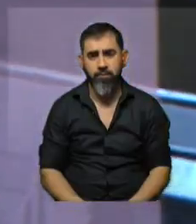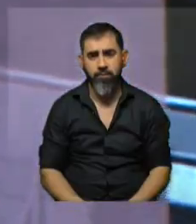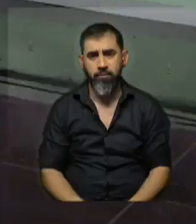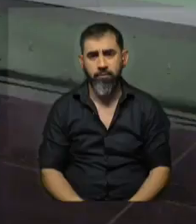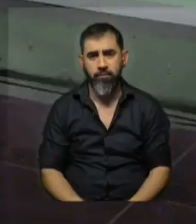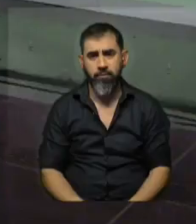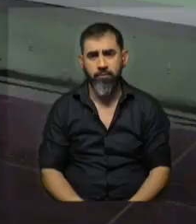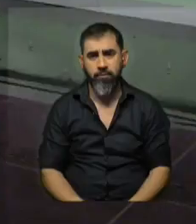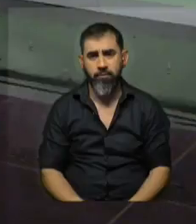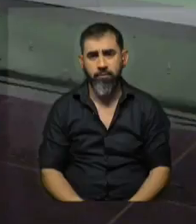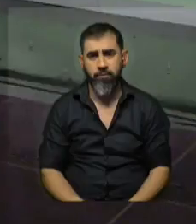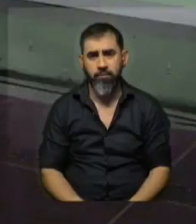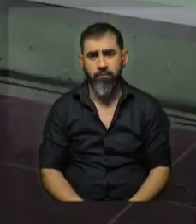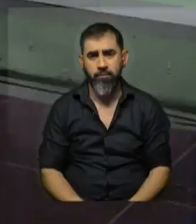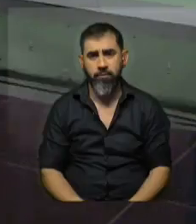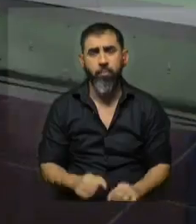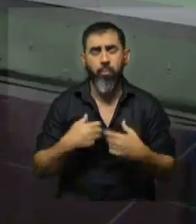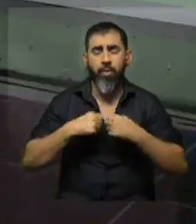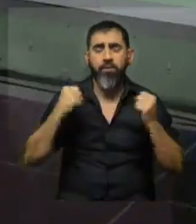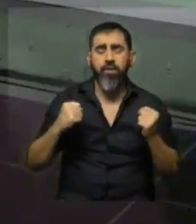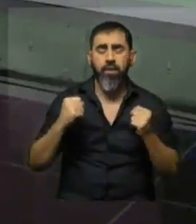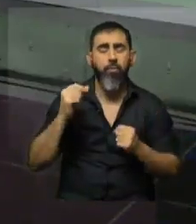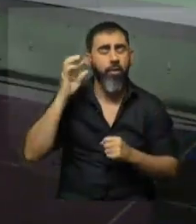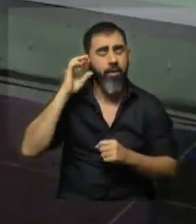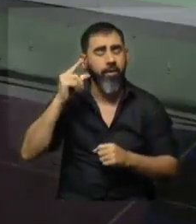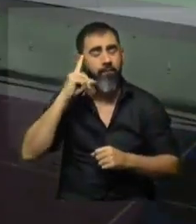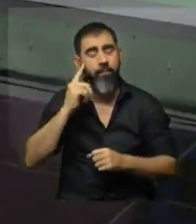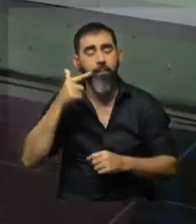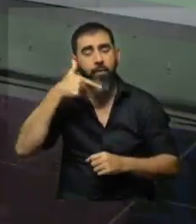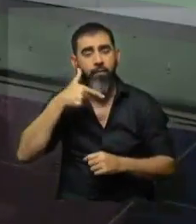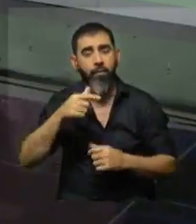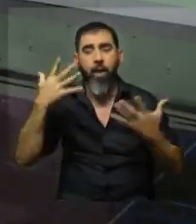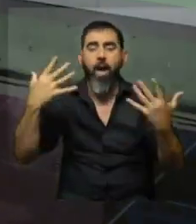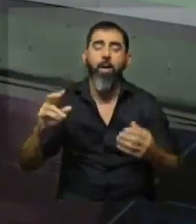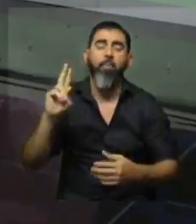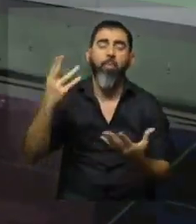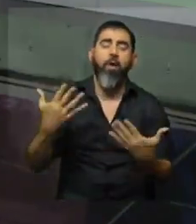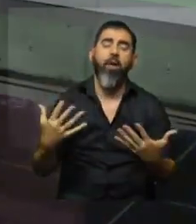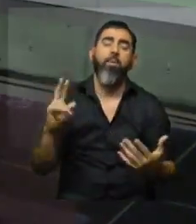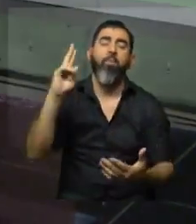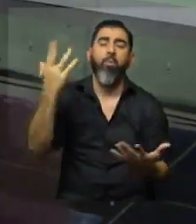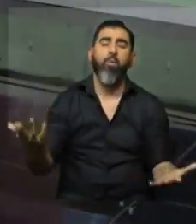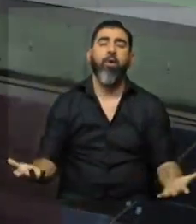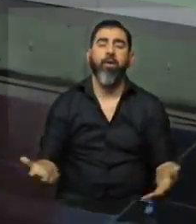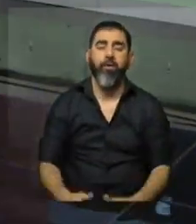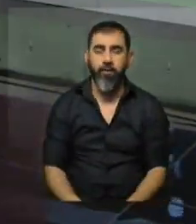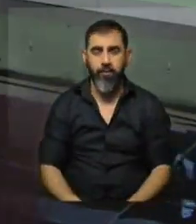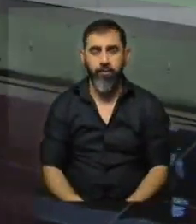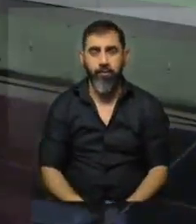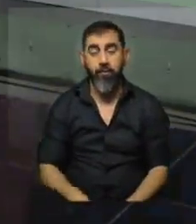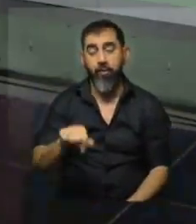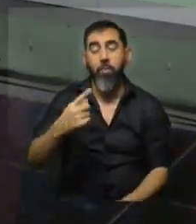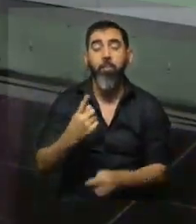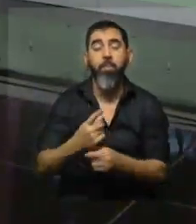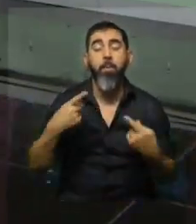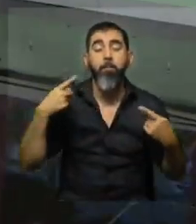Sí, la verdad que no puedo ir a ningún lado, no me puedo sacar el saco porque tengo la cucaracha, pero bueno. ¡Arriba Uruguay nomás! ¡Vamos, arriba Uruguay! Y hoy debutamos